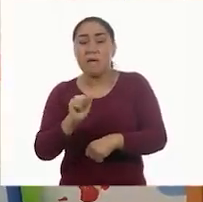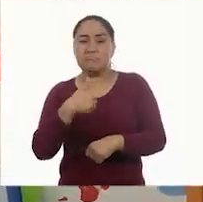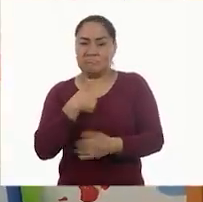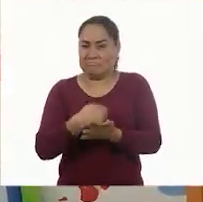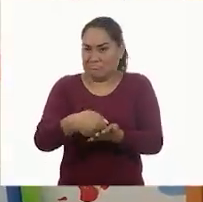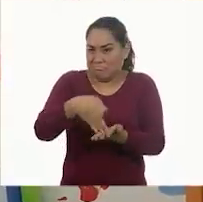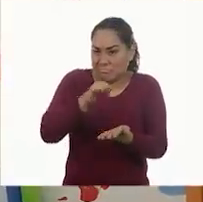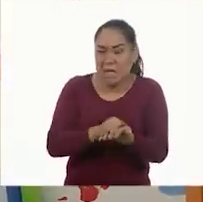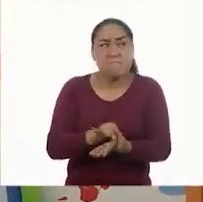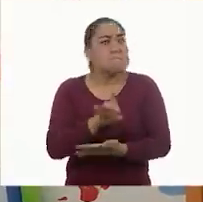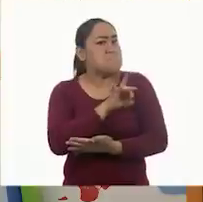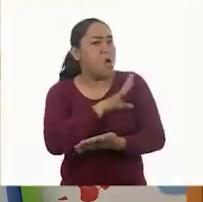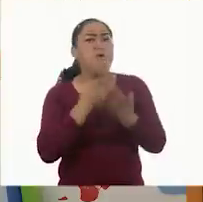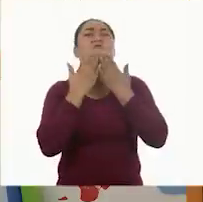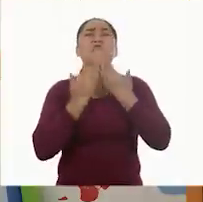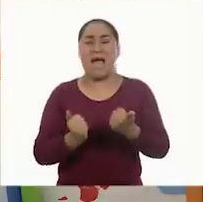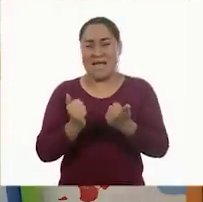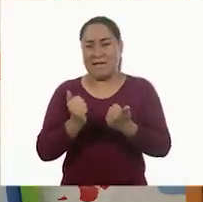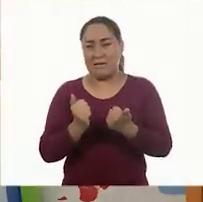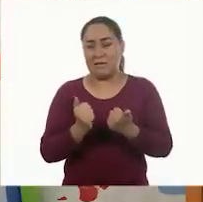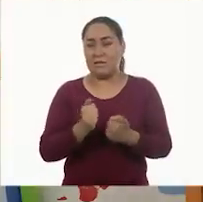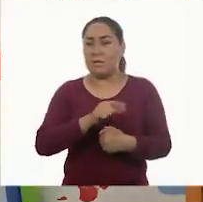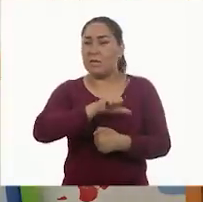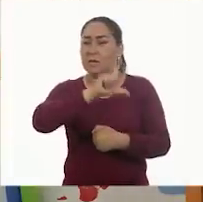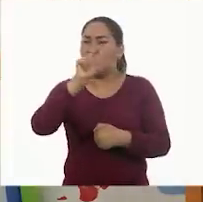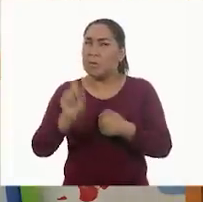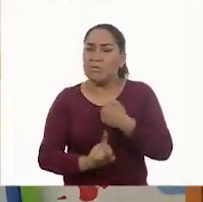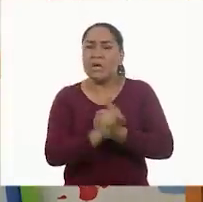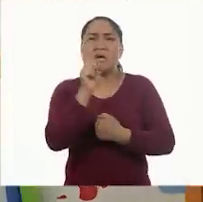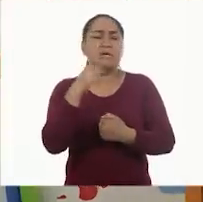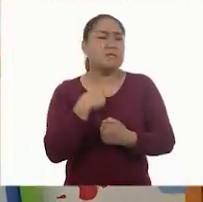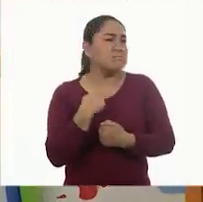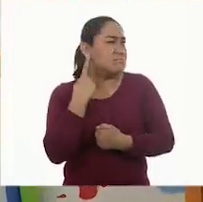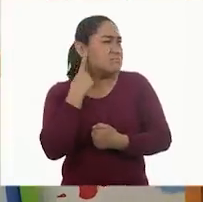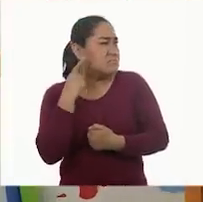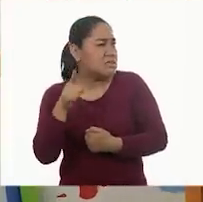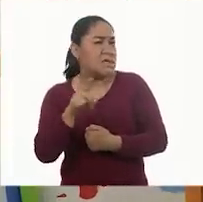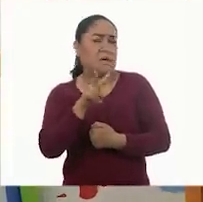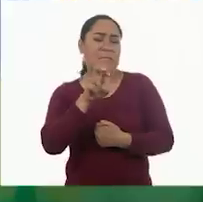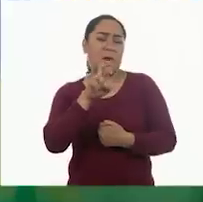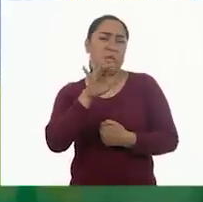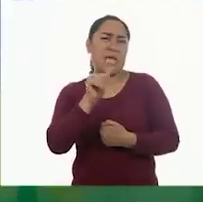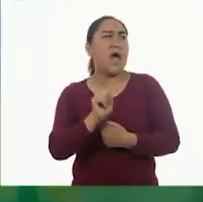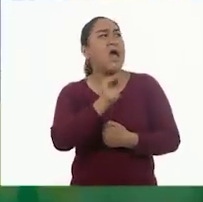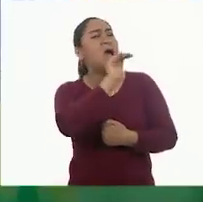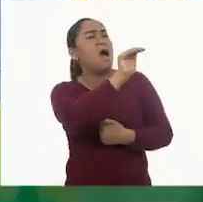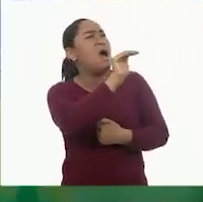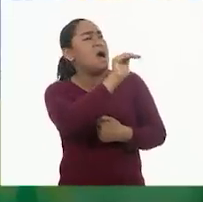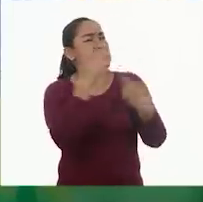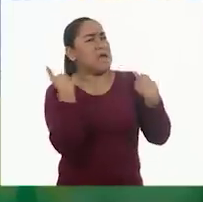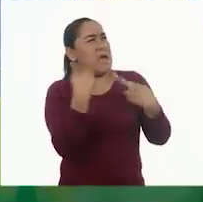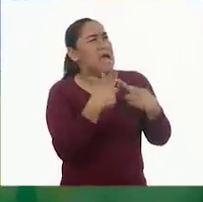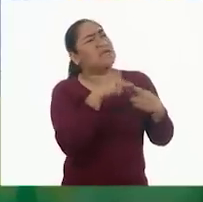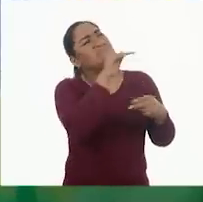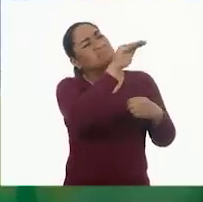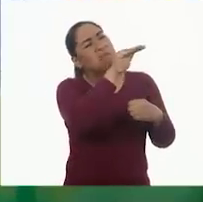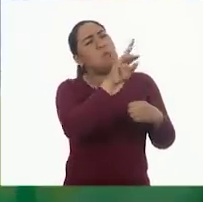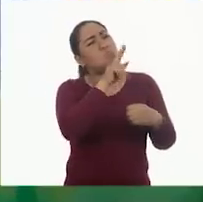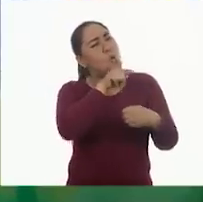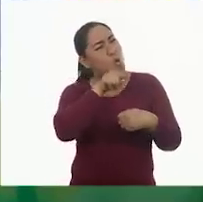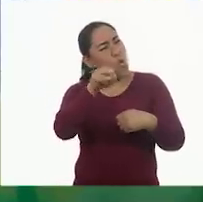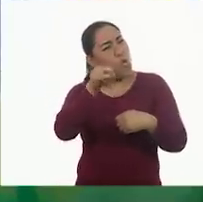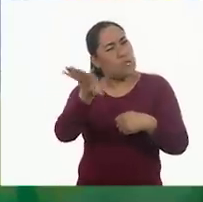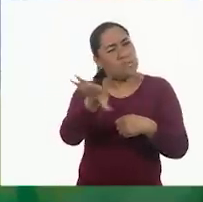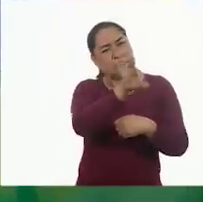le tenía miedo a nadie. Pero de pronto oí la voz de Verónica que le decía a la maestra que era mejor que ella hiciese